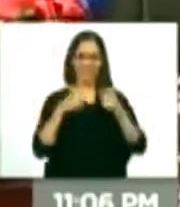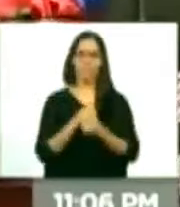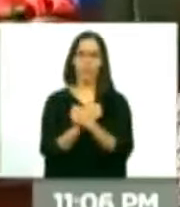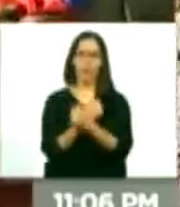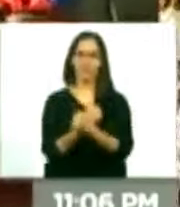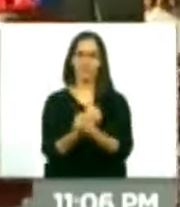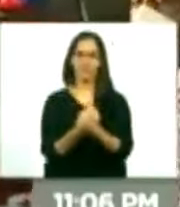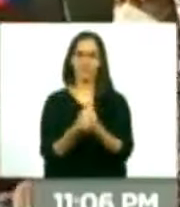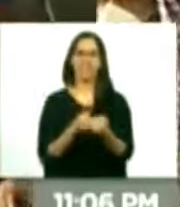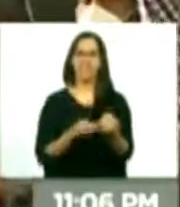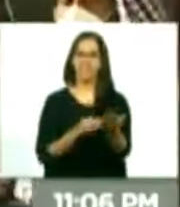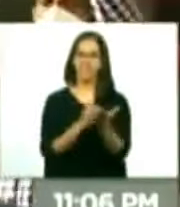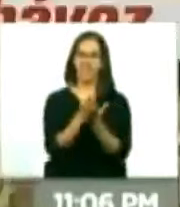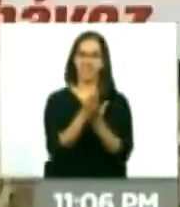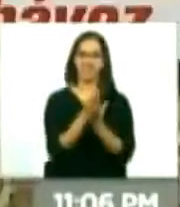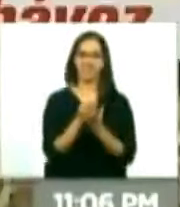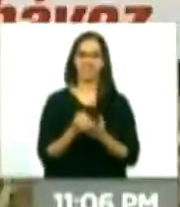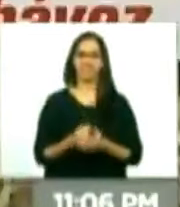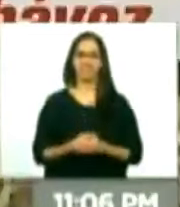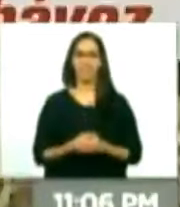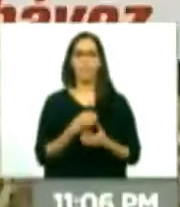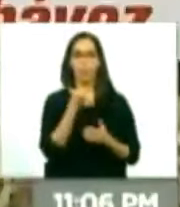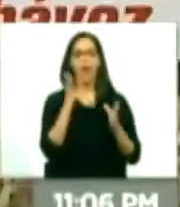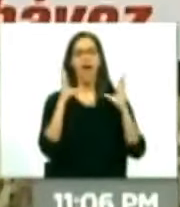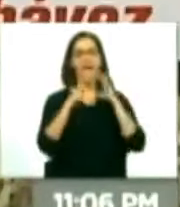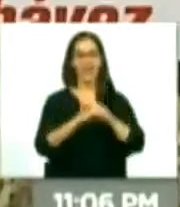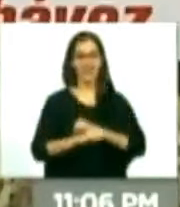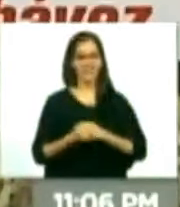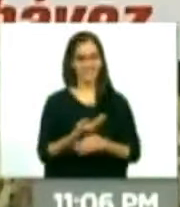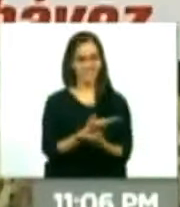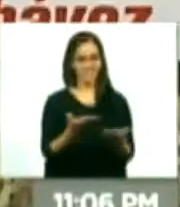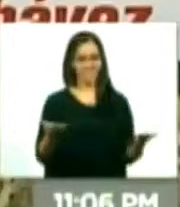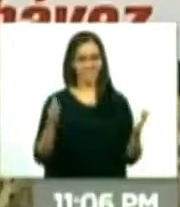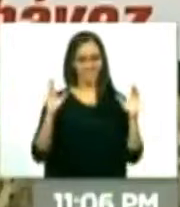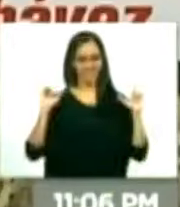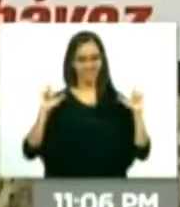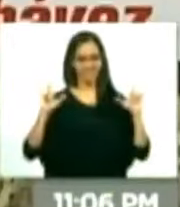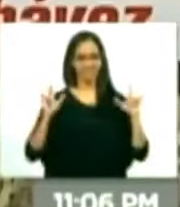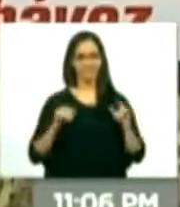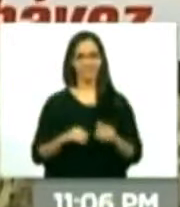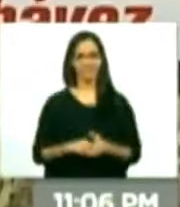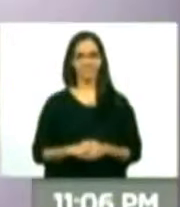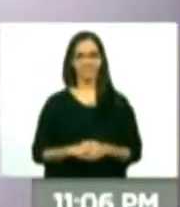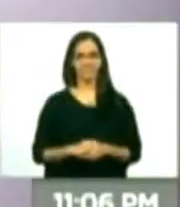amor y lealtad. Buenas noches a todos y a todas, un gran abrazo.